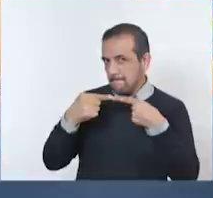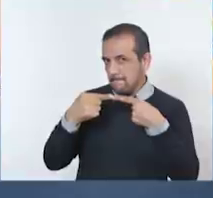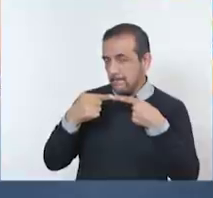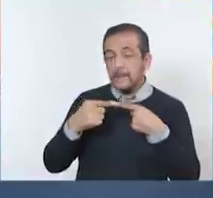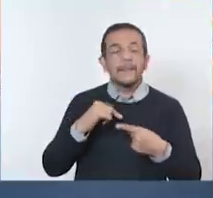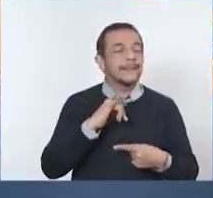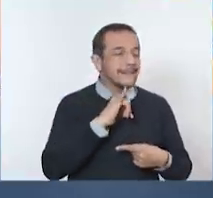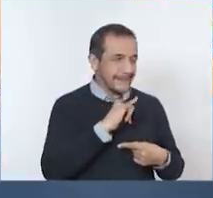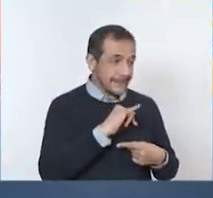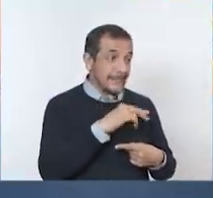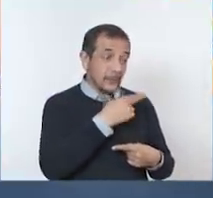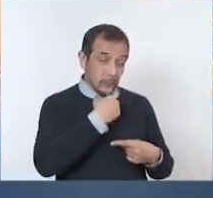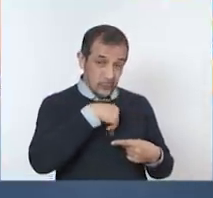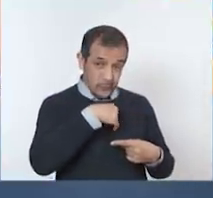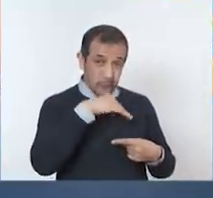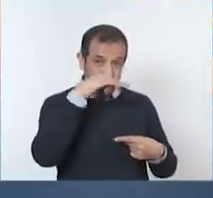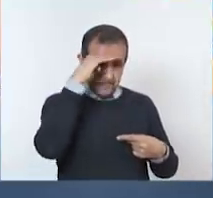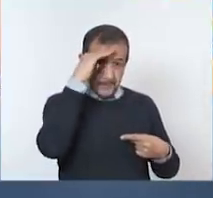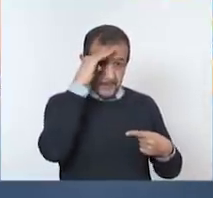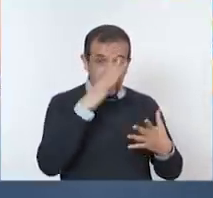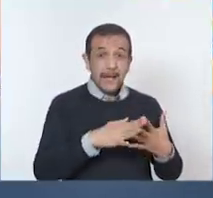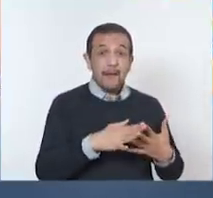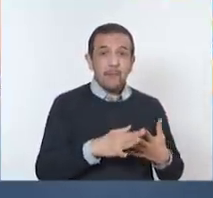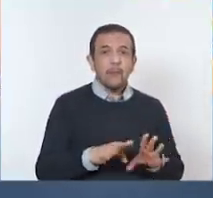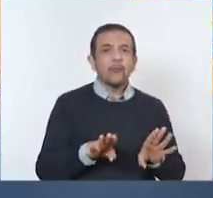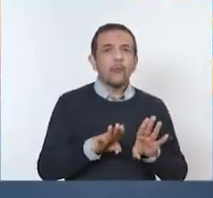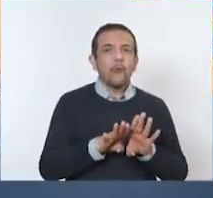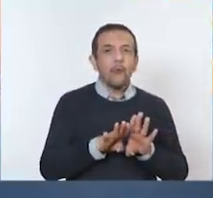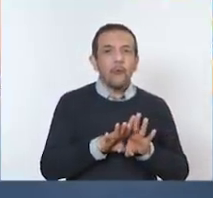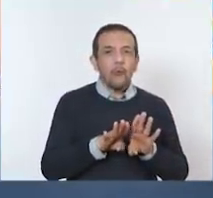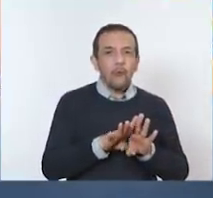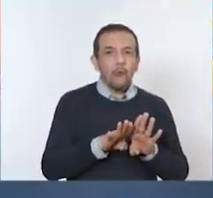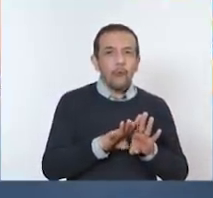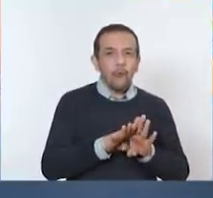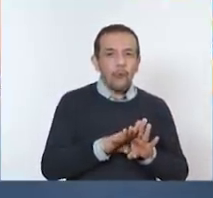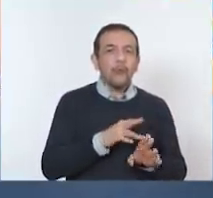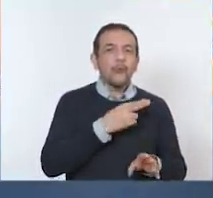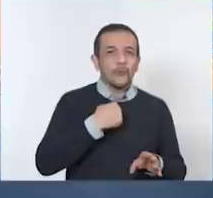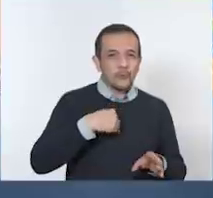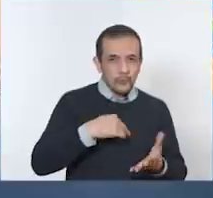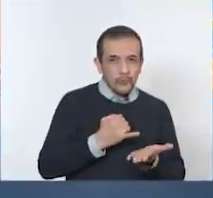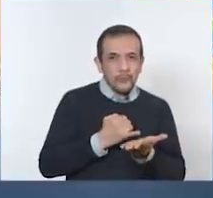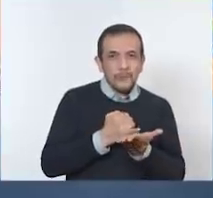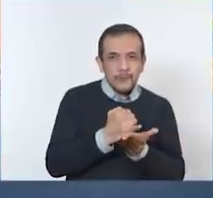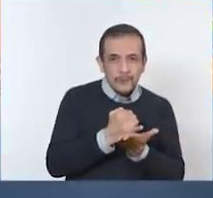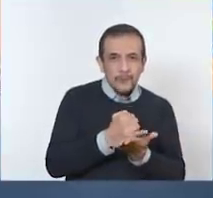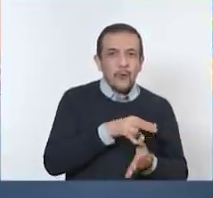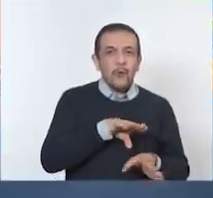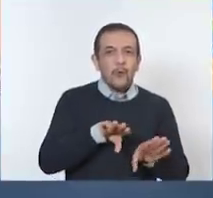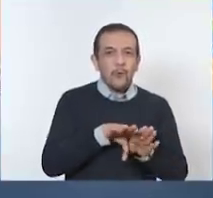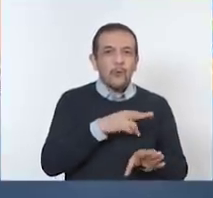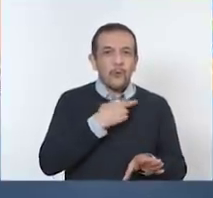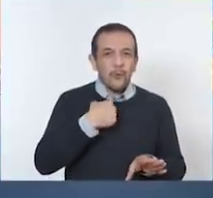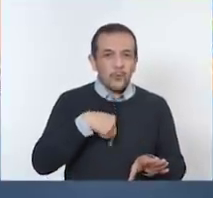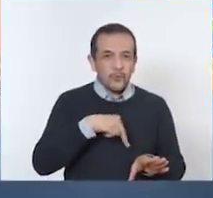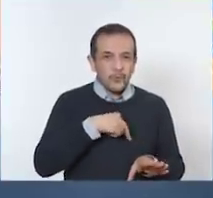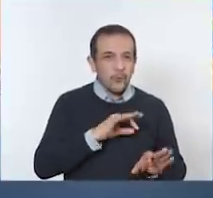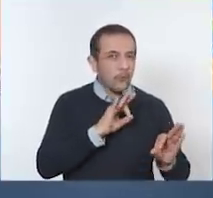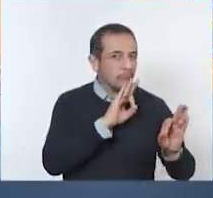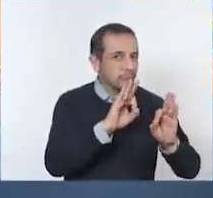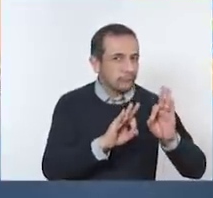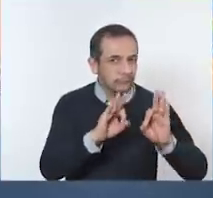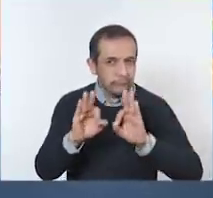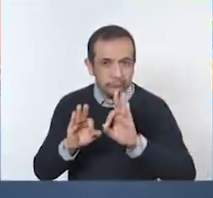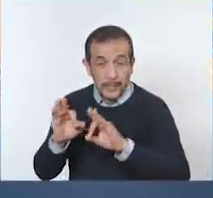recuerden que si pensamos en las demás personas y en la manera en la que nuestra decisión las afecta, las